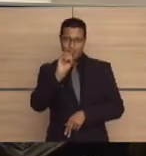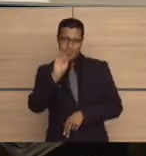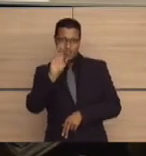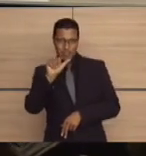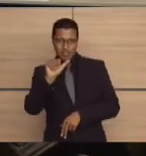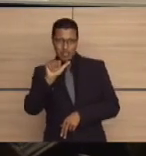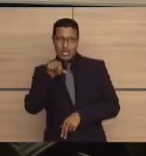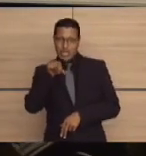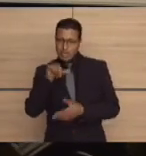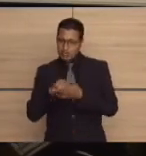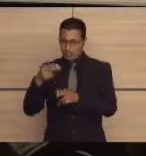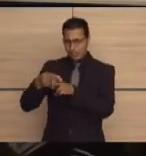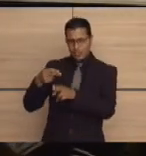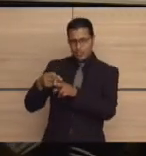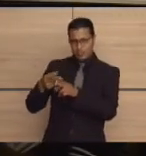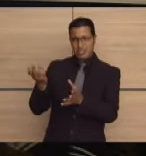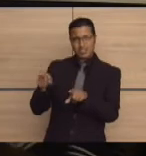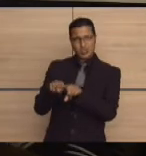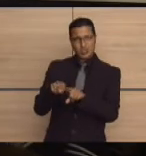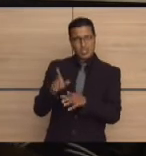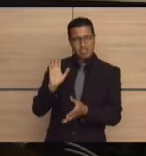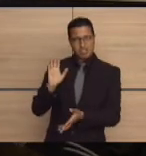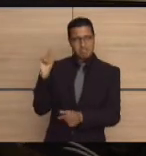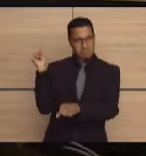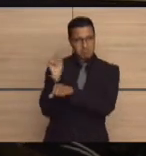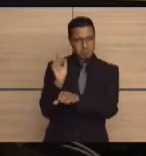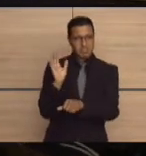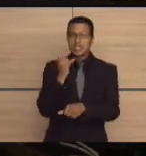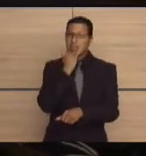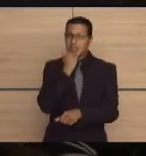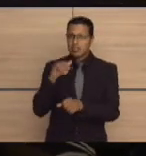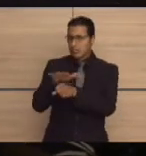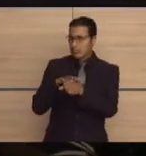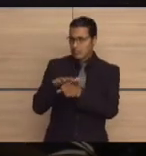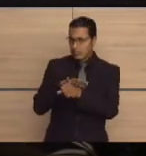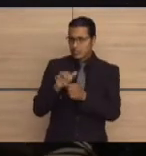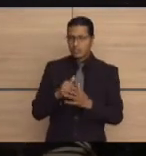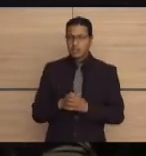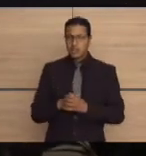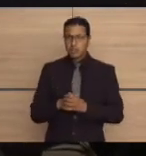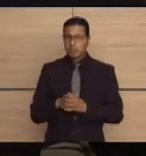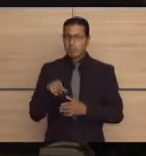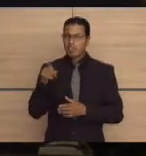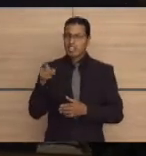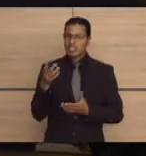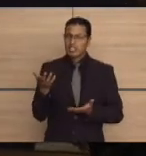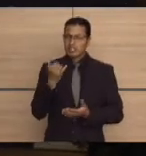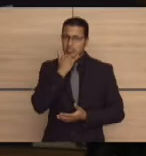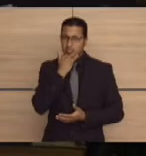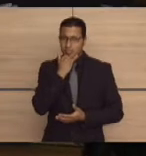conlleva también un cierto espíritu crítico de lo que pasaba, ¿no? Que consistía en que cuando